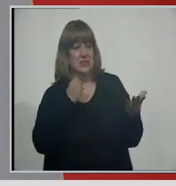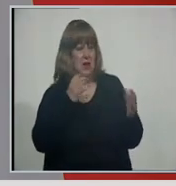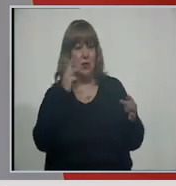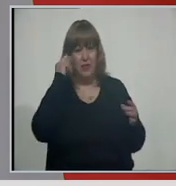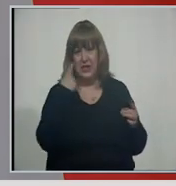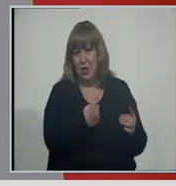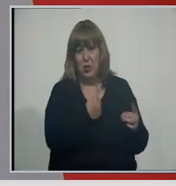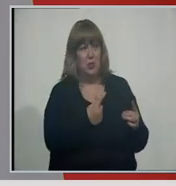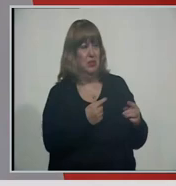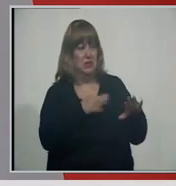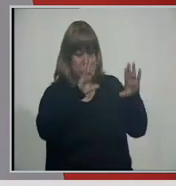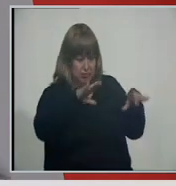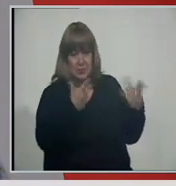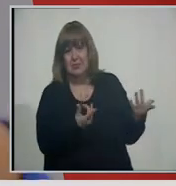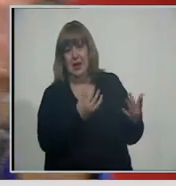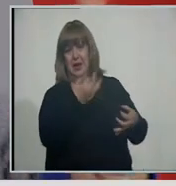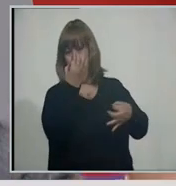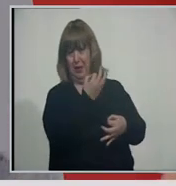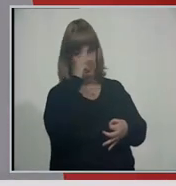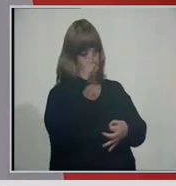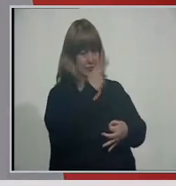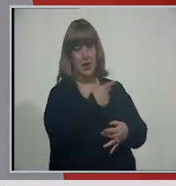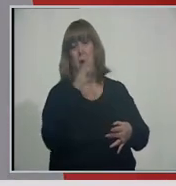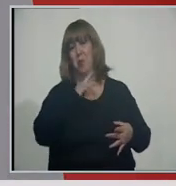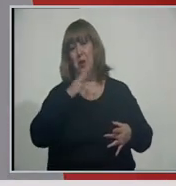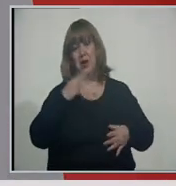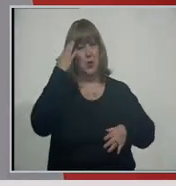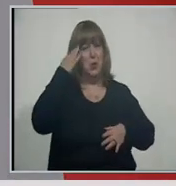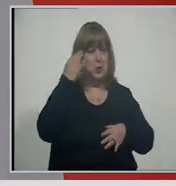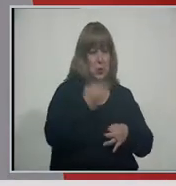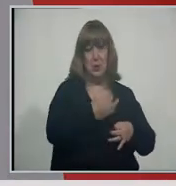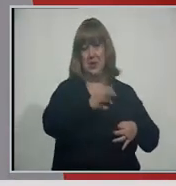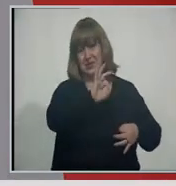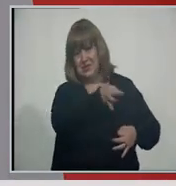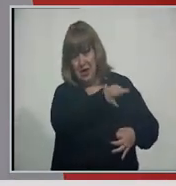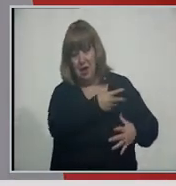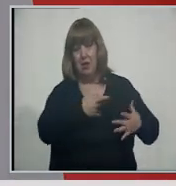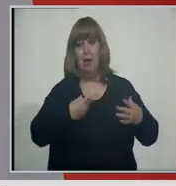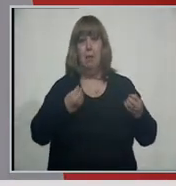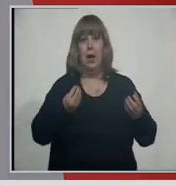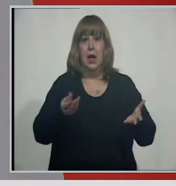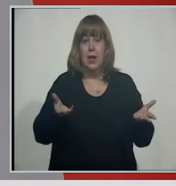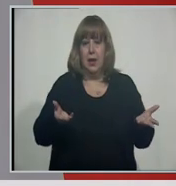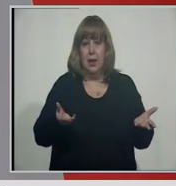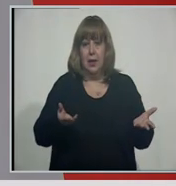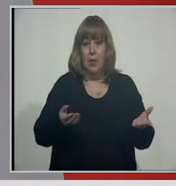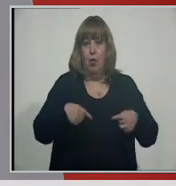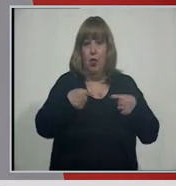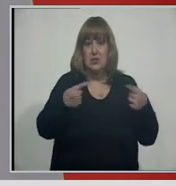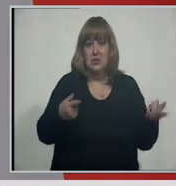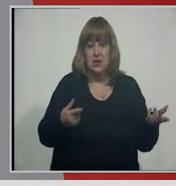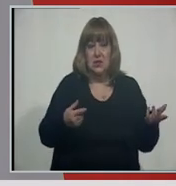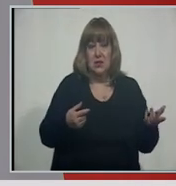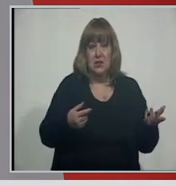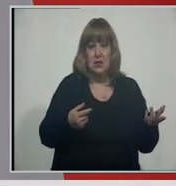ya está admirada y respetada es una gran mujer de la cultura de lo que ha hecho para que es hora de dar un paso